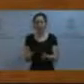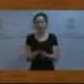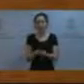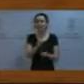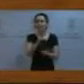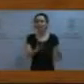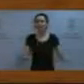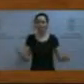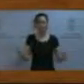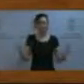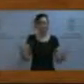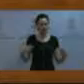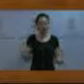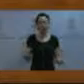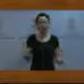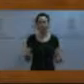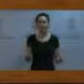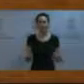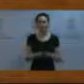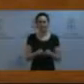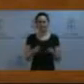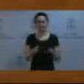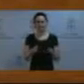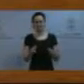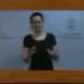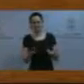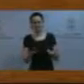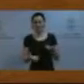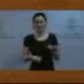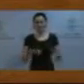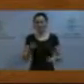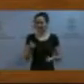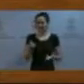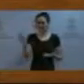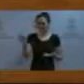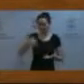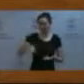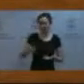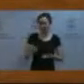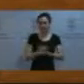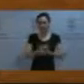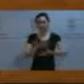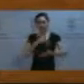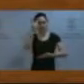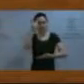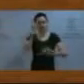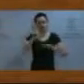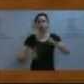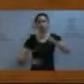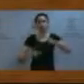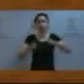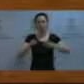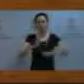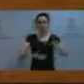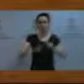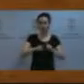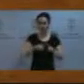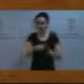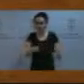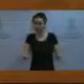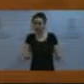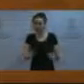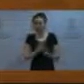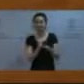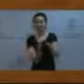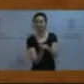de personal, de números rojos, de no cumplir con los ingresos previstos, del conflicto con las deudas, de los